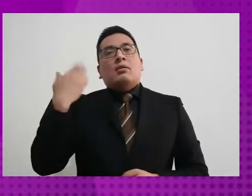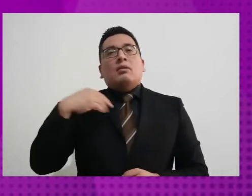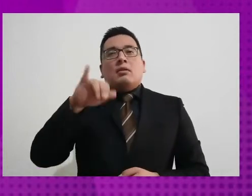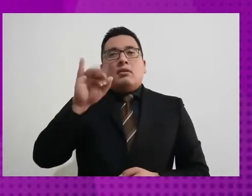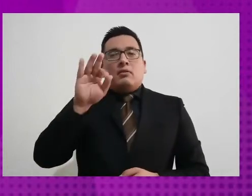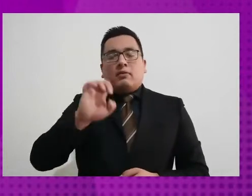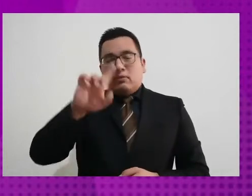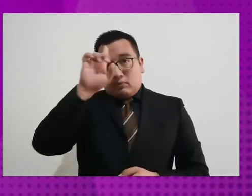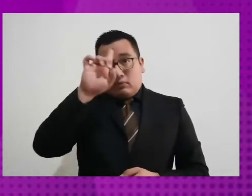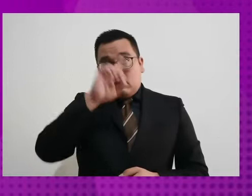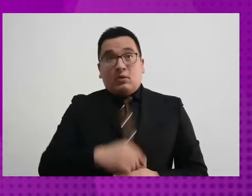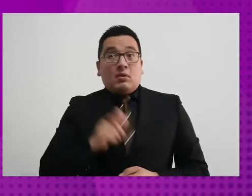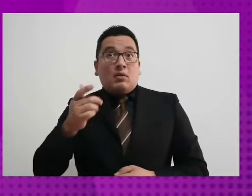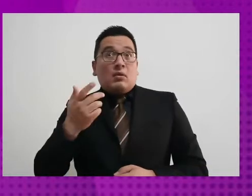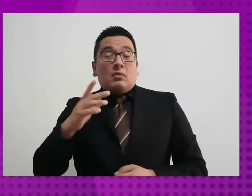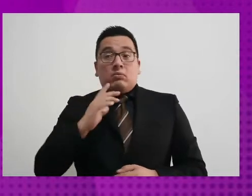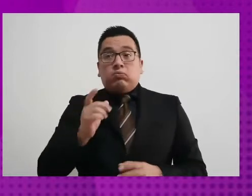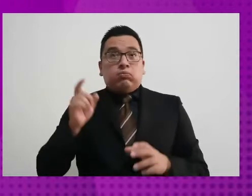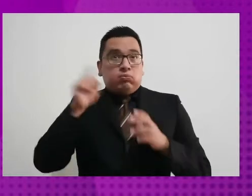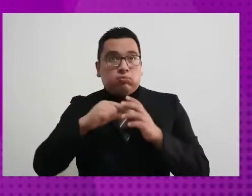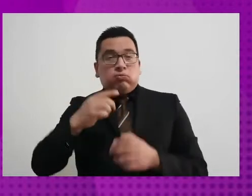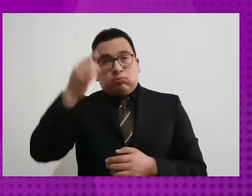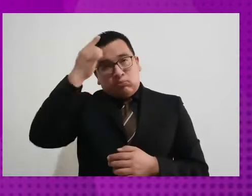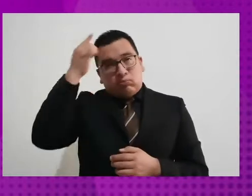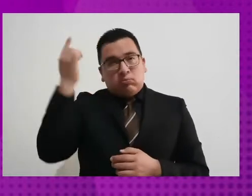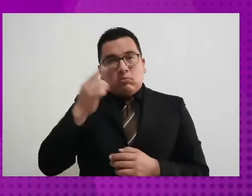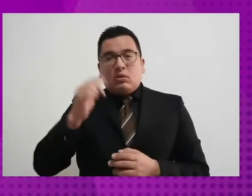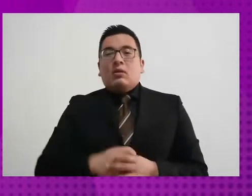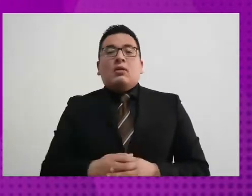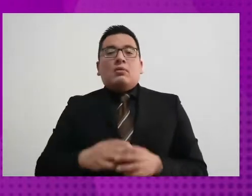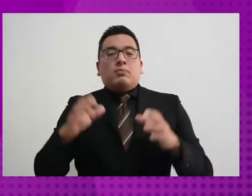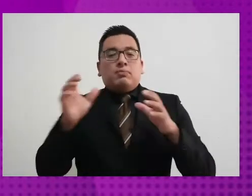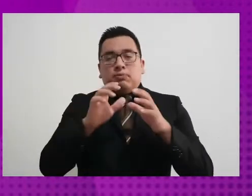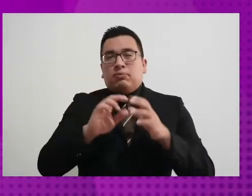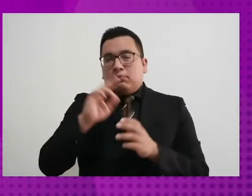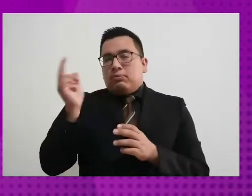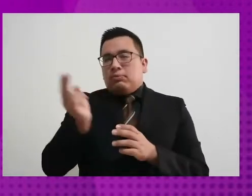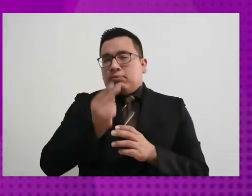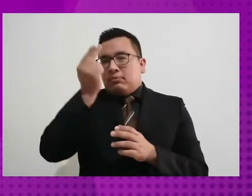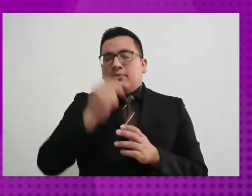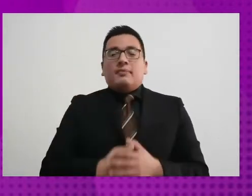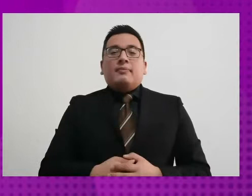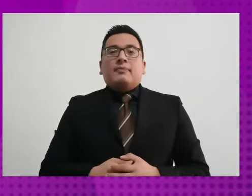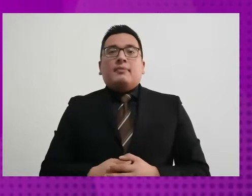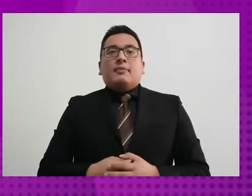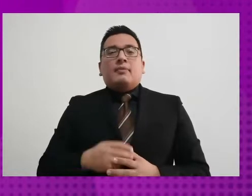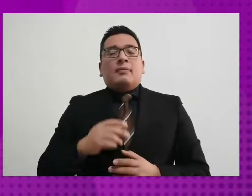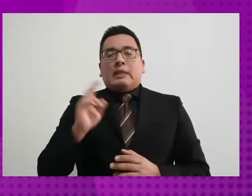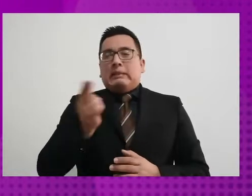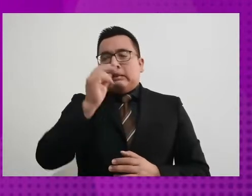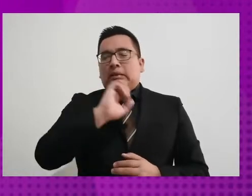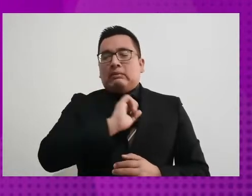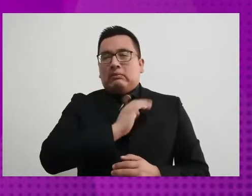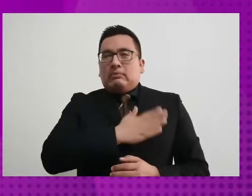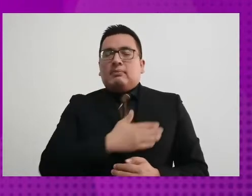es candidata a doctora en Gobierno y Administración Pública por el Instituto Universitario Ortega y Gasset de la Universidad